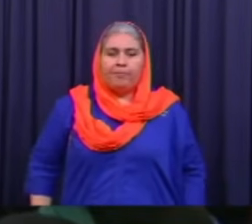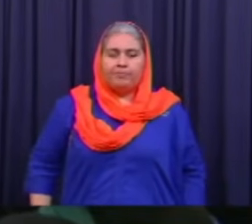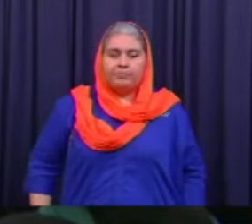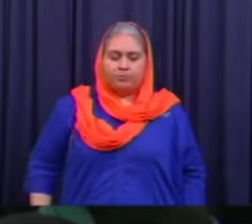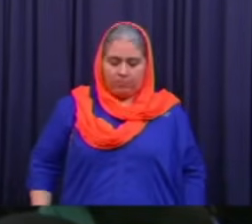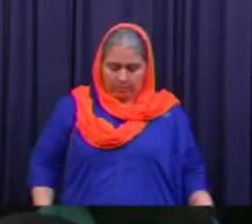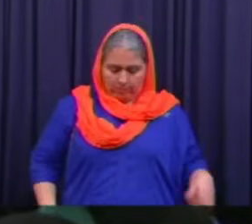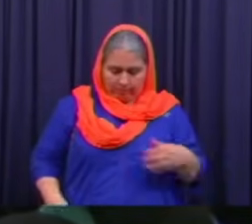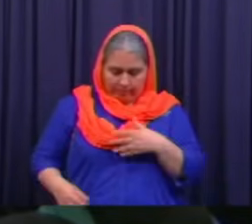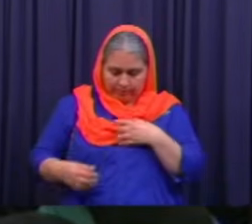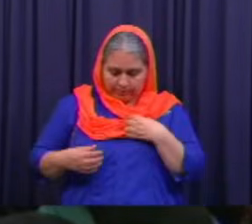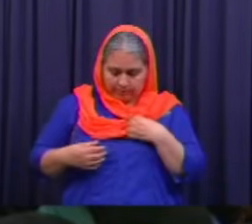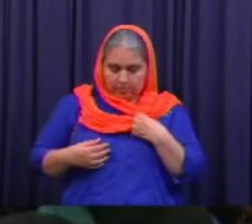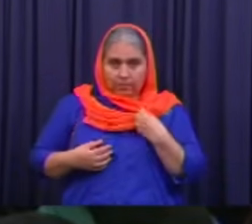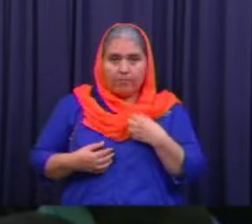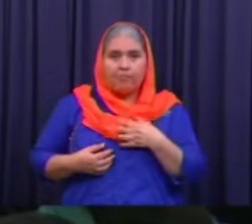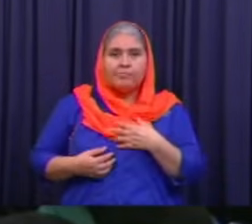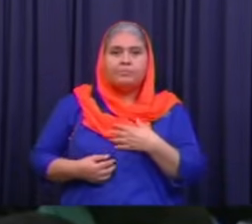Jesús